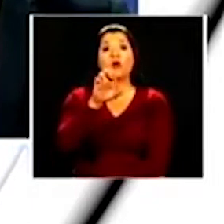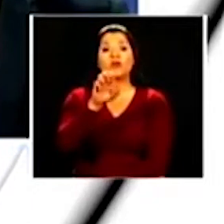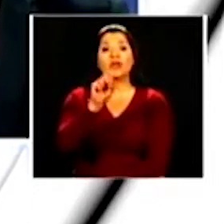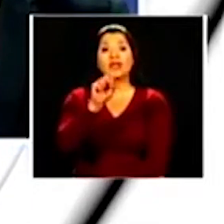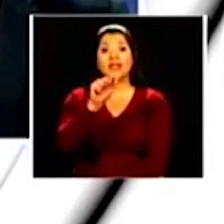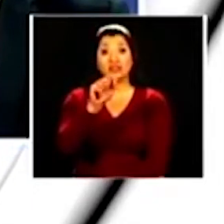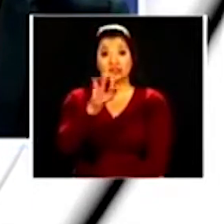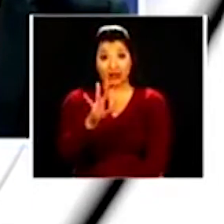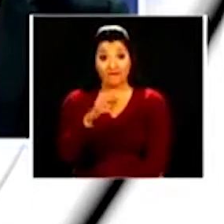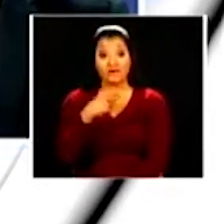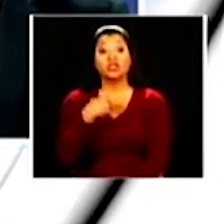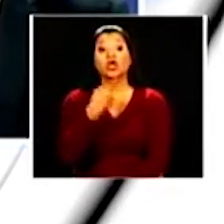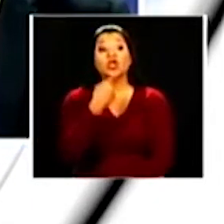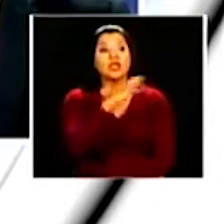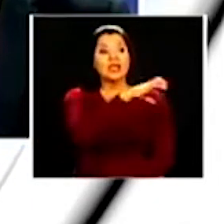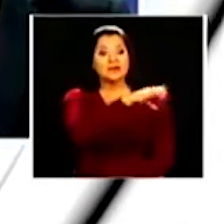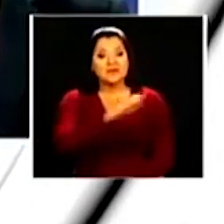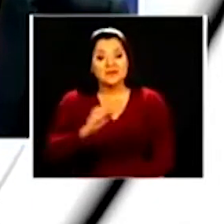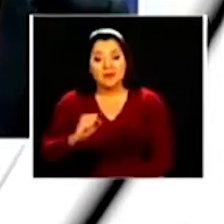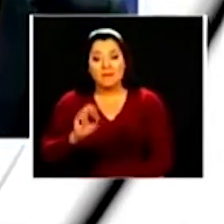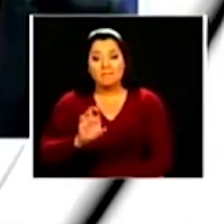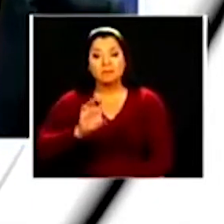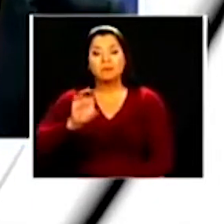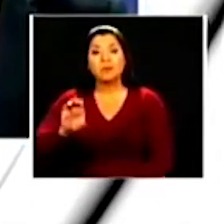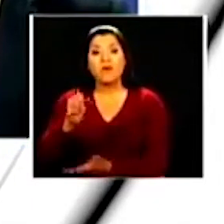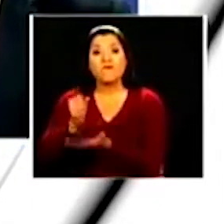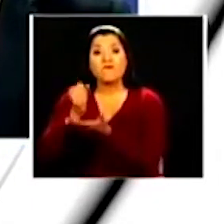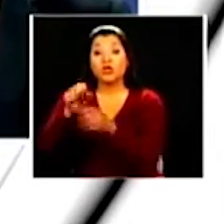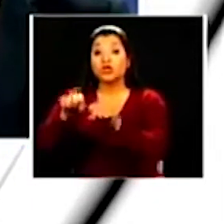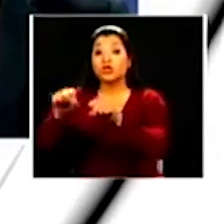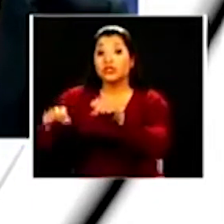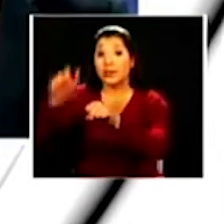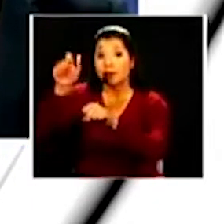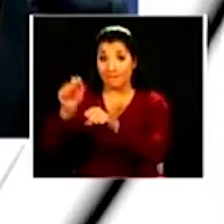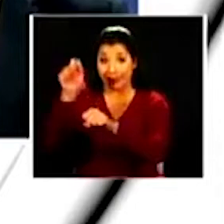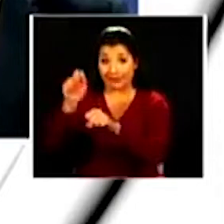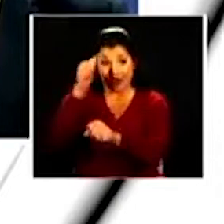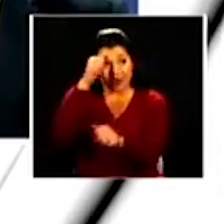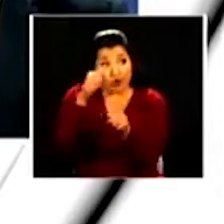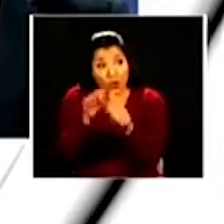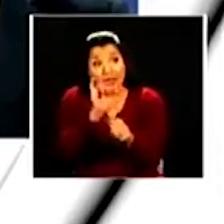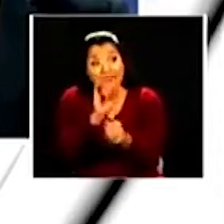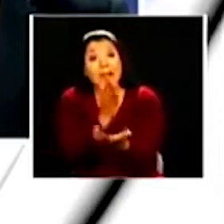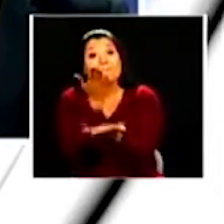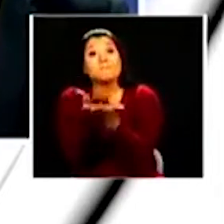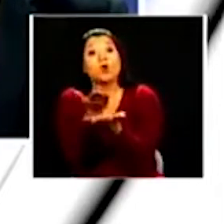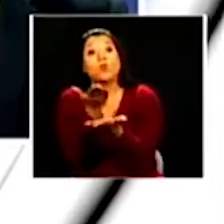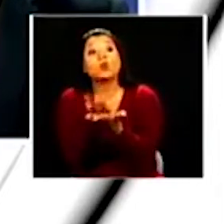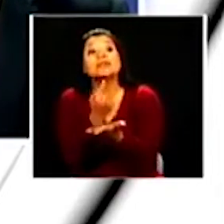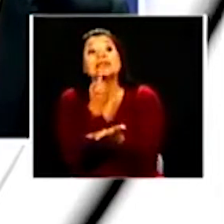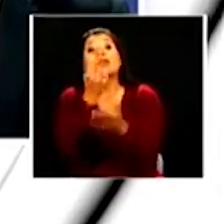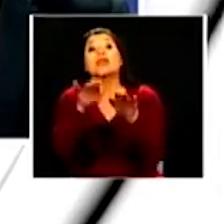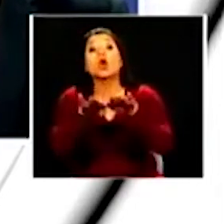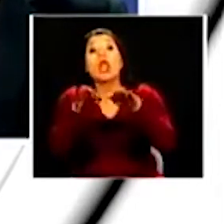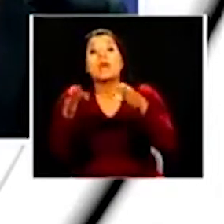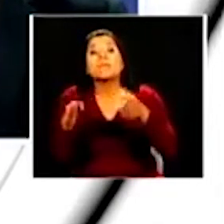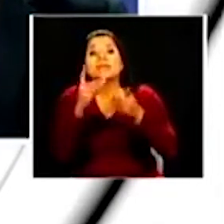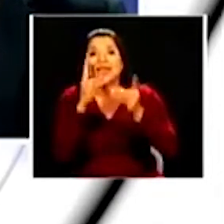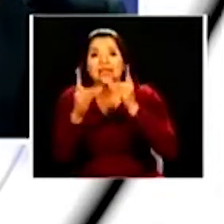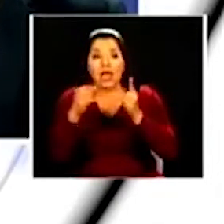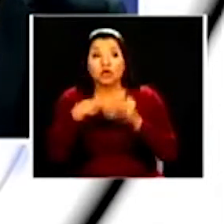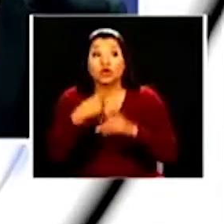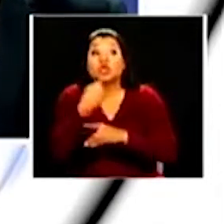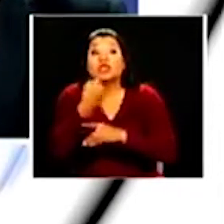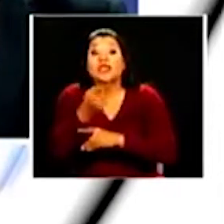al régimen de invalidez, vejez y muerte, recuerde que esa es una propuesta de la mesa de diálogo tripartita que dije que vamos a estudiar y analizar, sería una